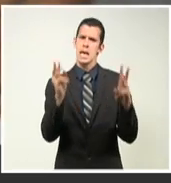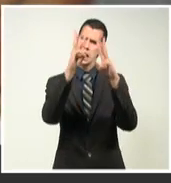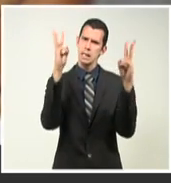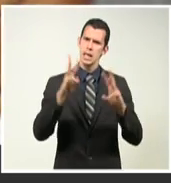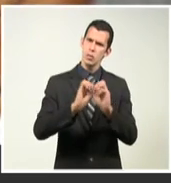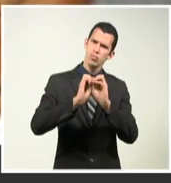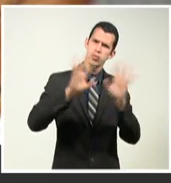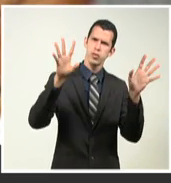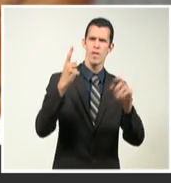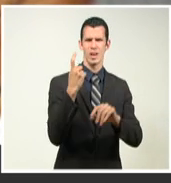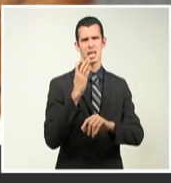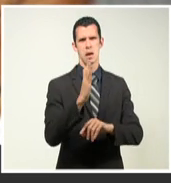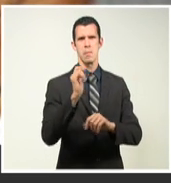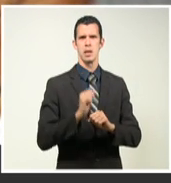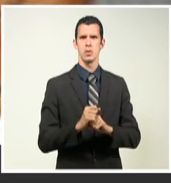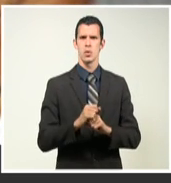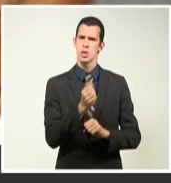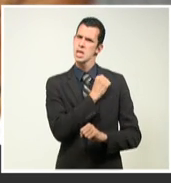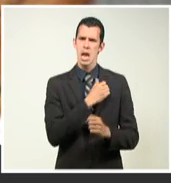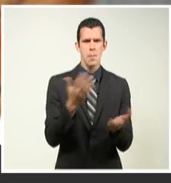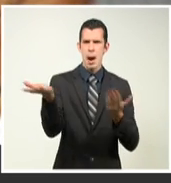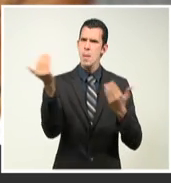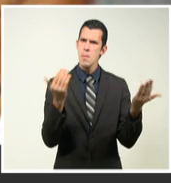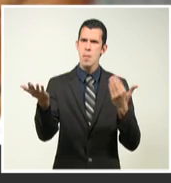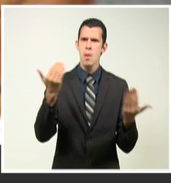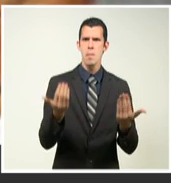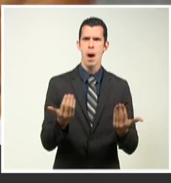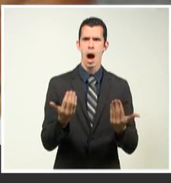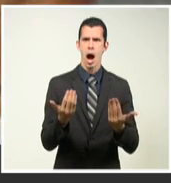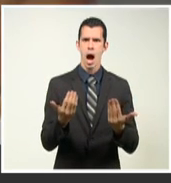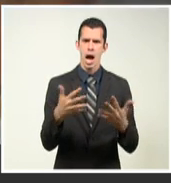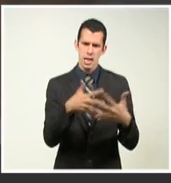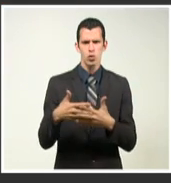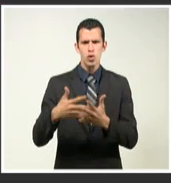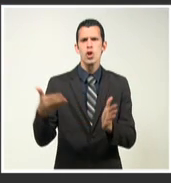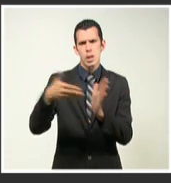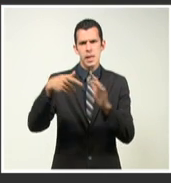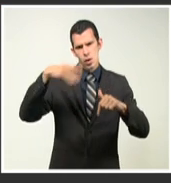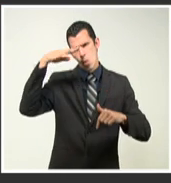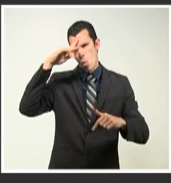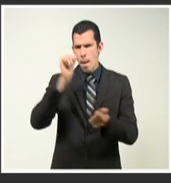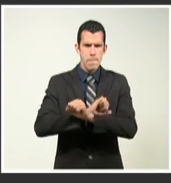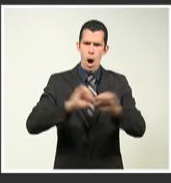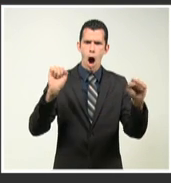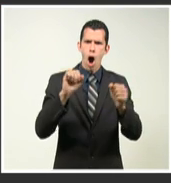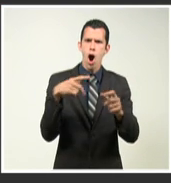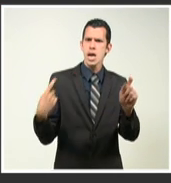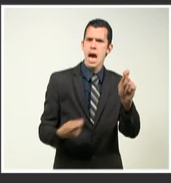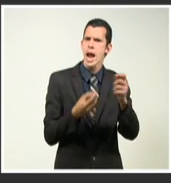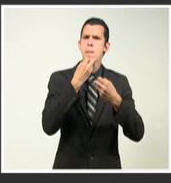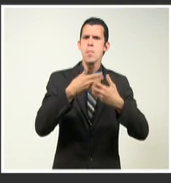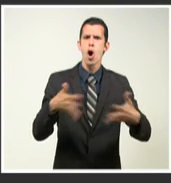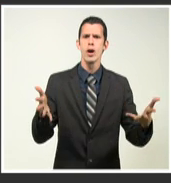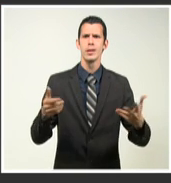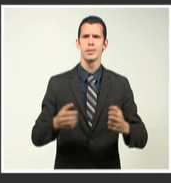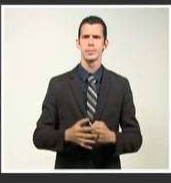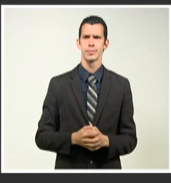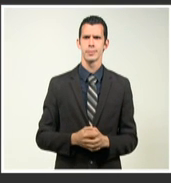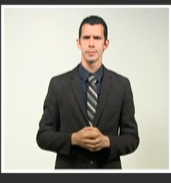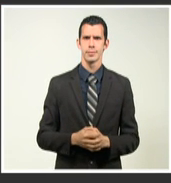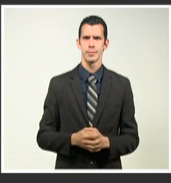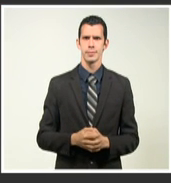la invasión de los Estados Unidos como solución de nuestros problemas. Otro más, aquí aparece Denis Solís, conducta desafiante